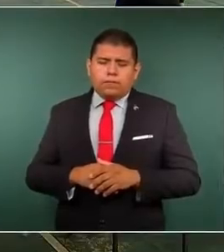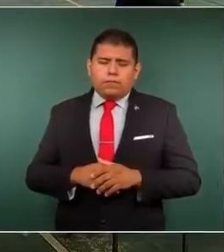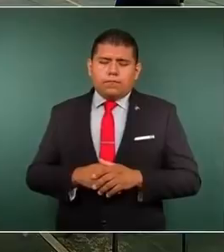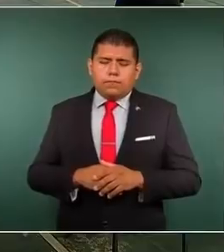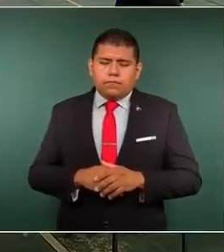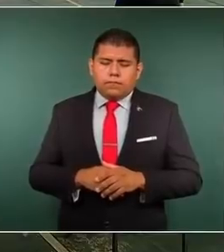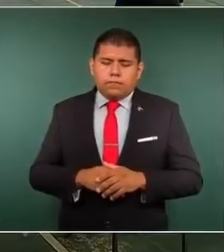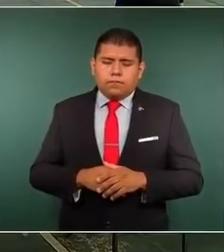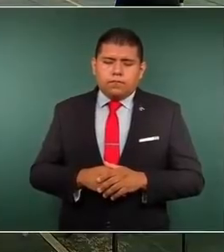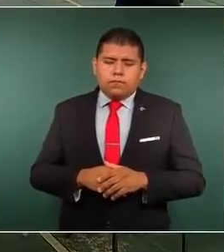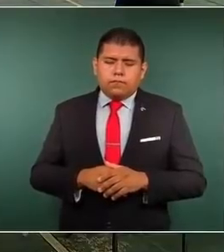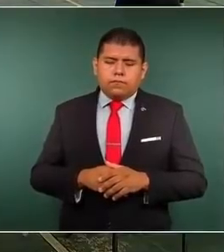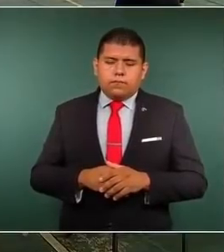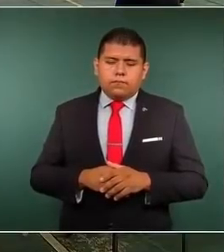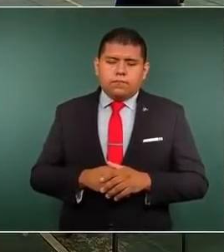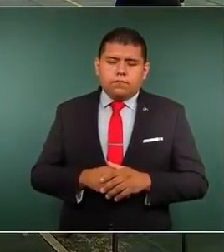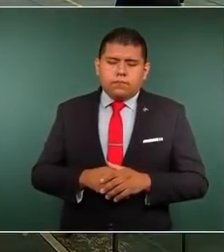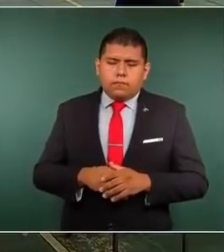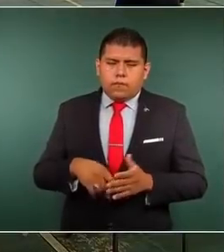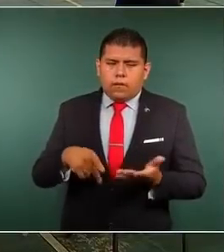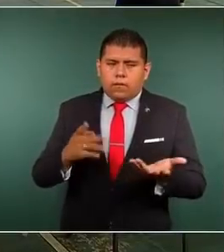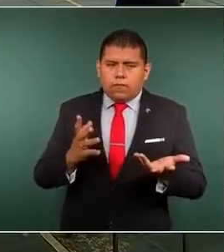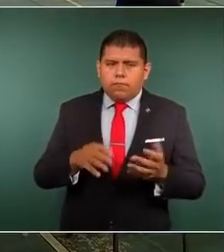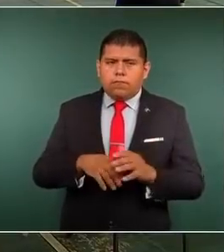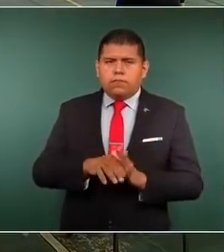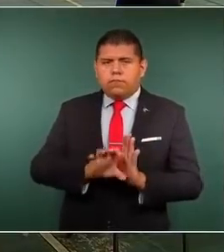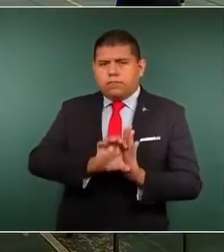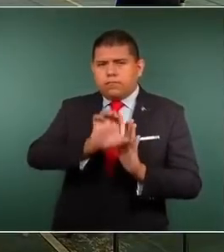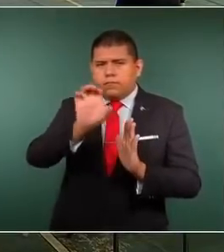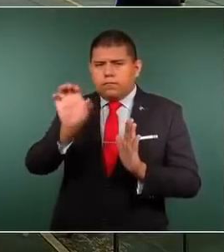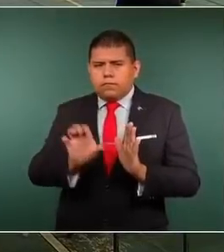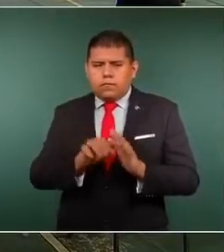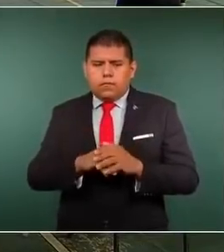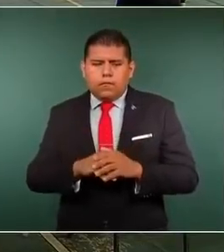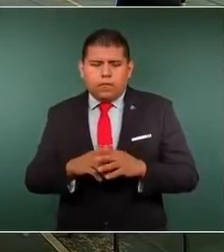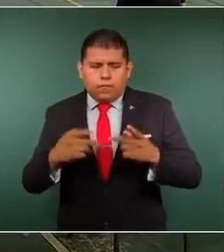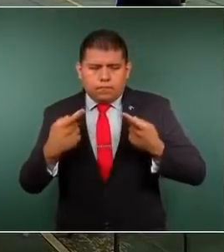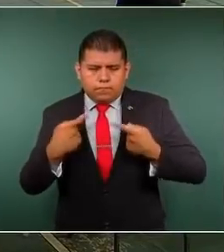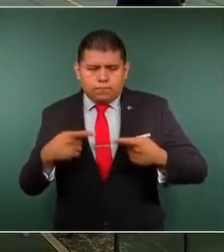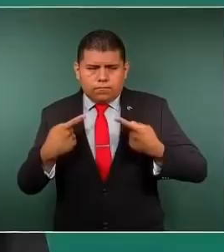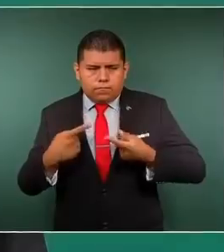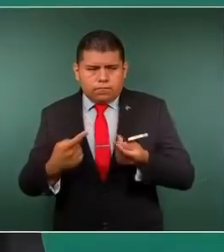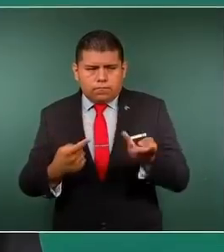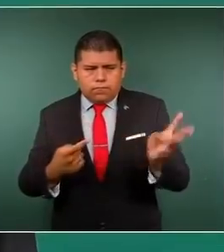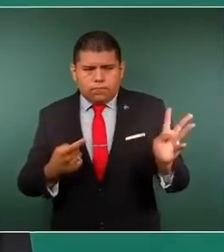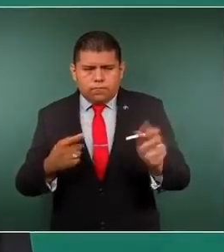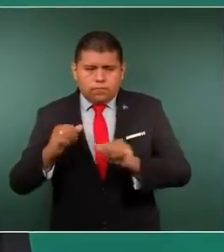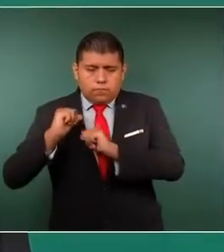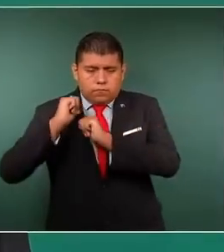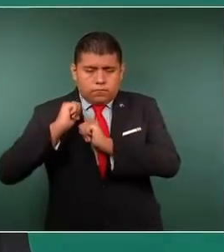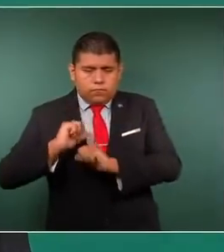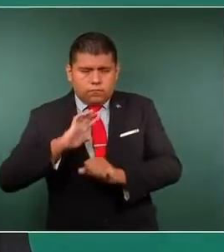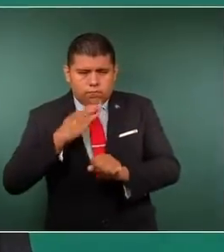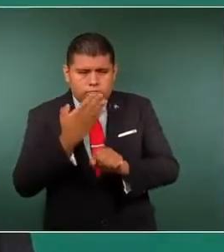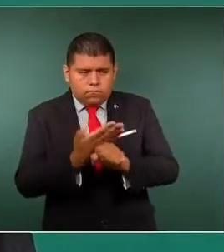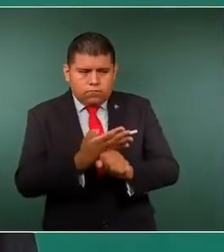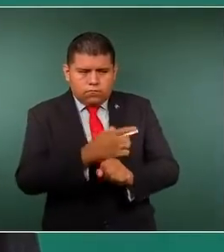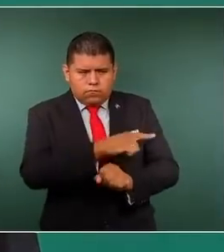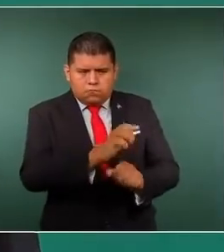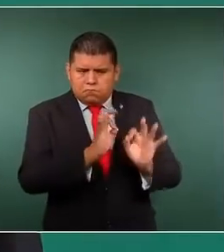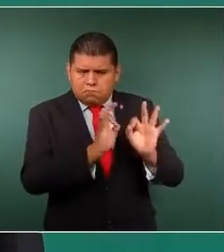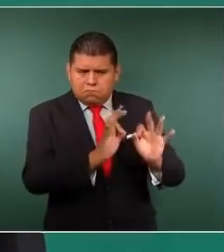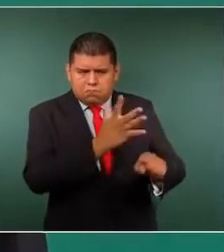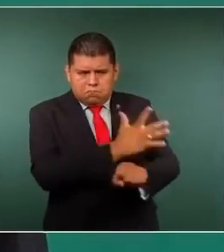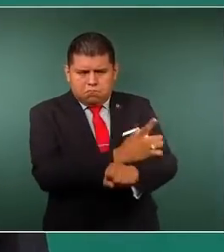cuidando no lastimar a personal que ha cumplido con una función